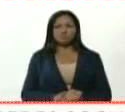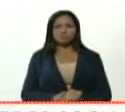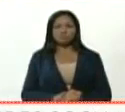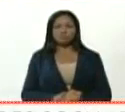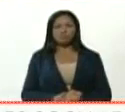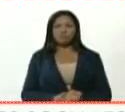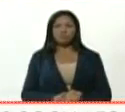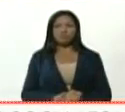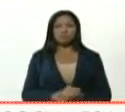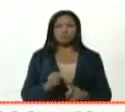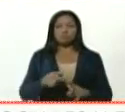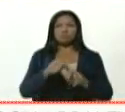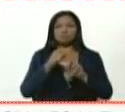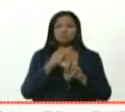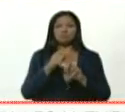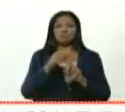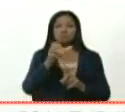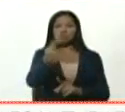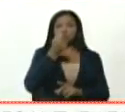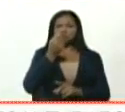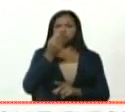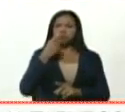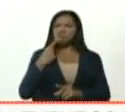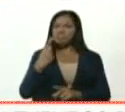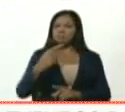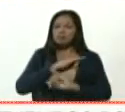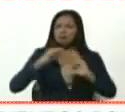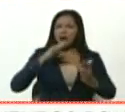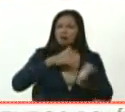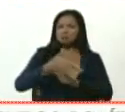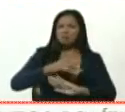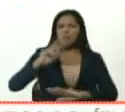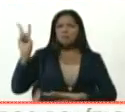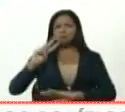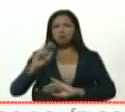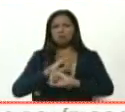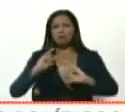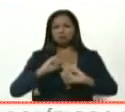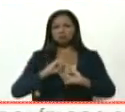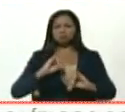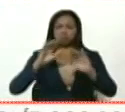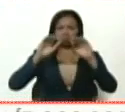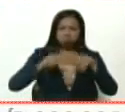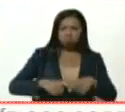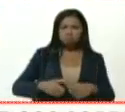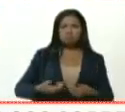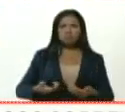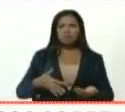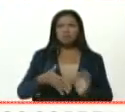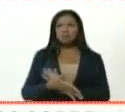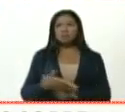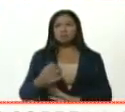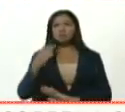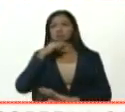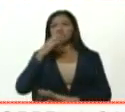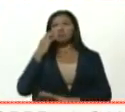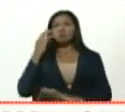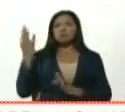Lo agarró por la perchera y le dijo, tú me dijiste que garantizabas a Venezuela. Y Duque se